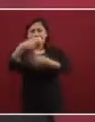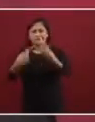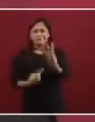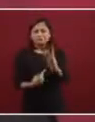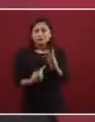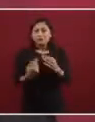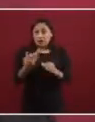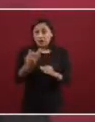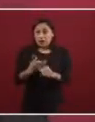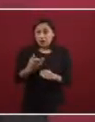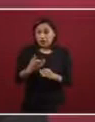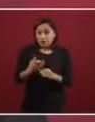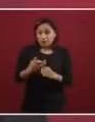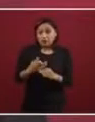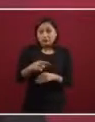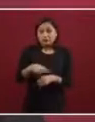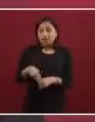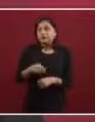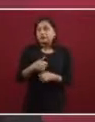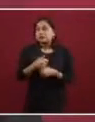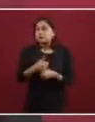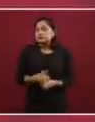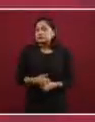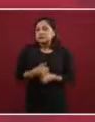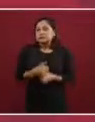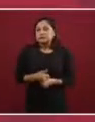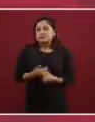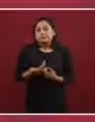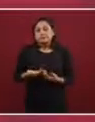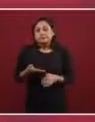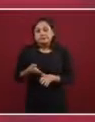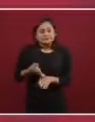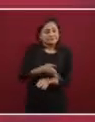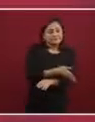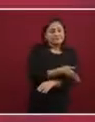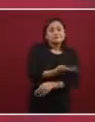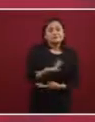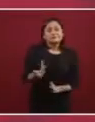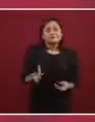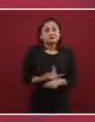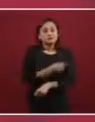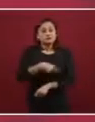estamos padeciendo. También decirles,